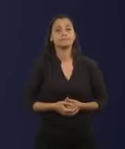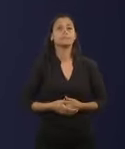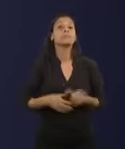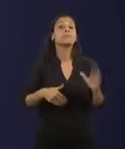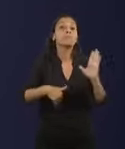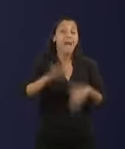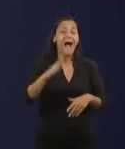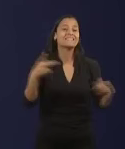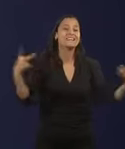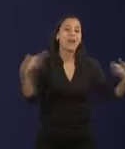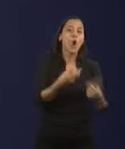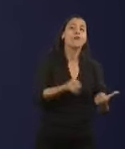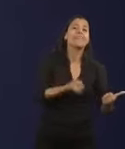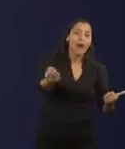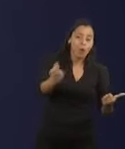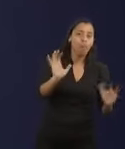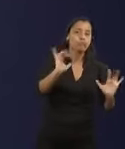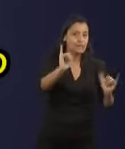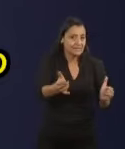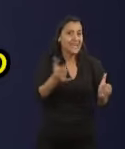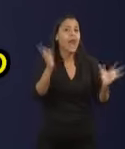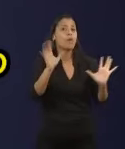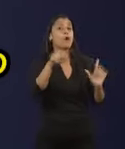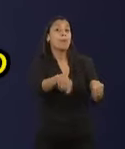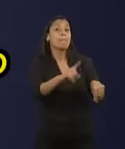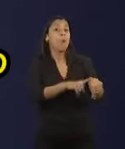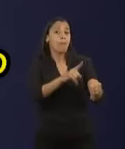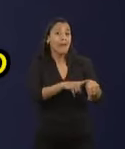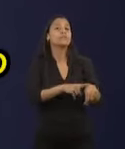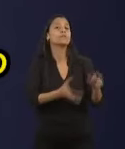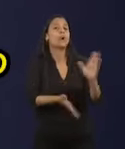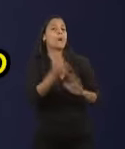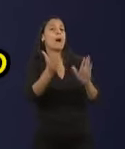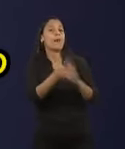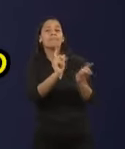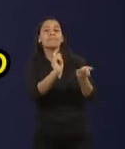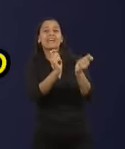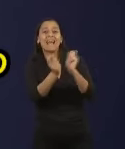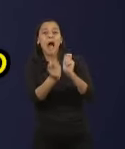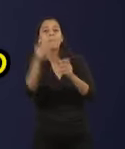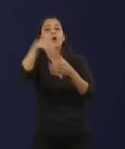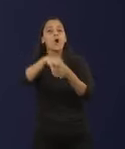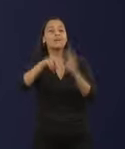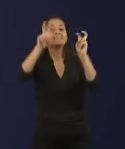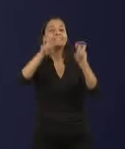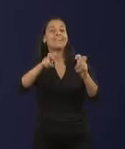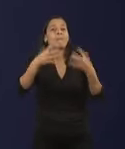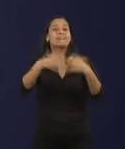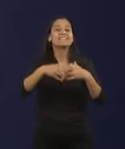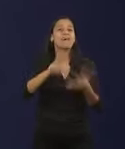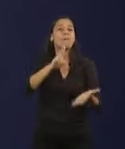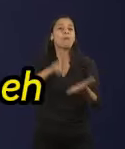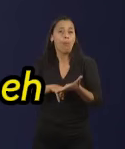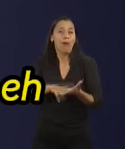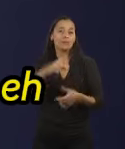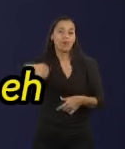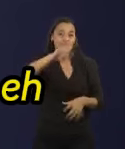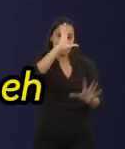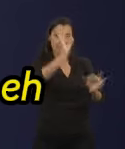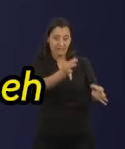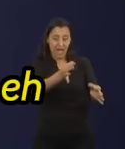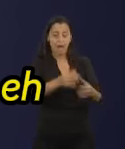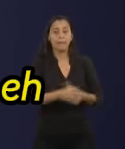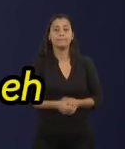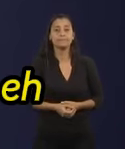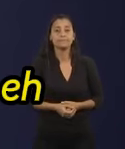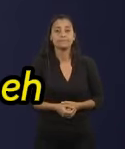recortes que en algún momento van a significar cambios en el sistema impositivo argentino tal como lo conocemos y